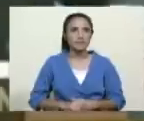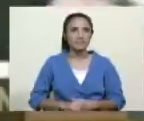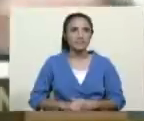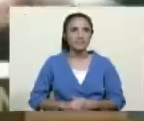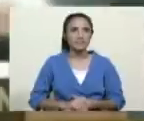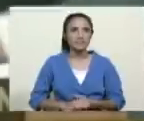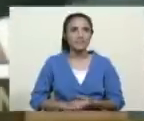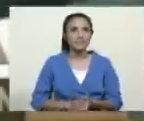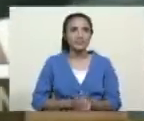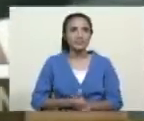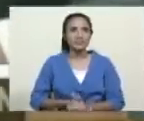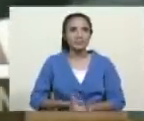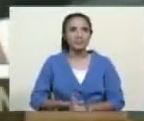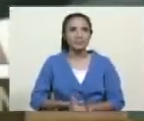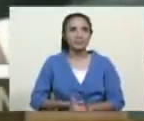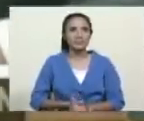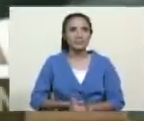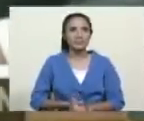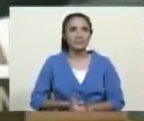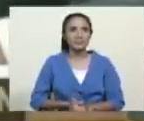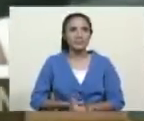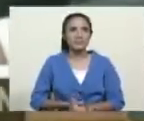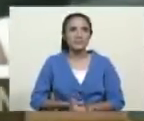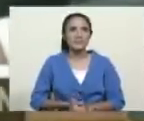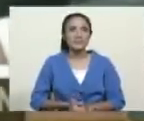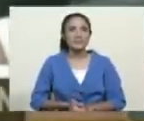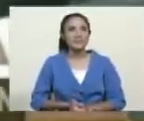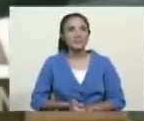Amenazas a Venezuela por una serie de países.